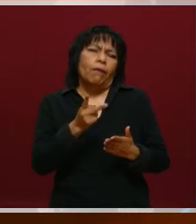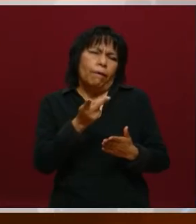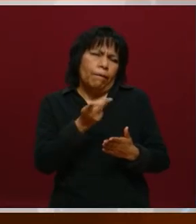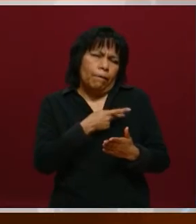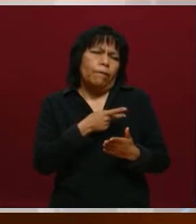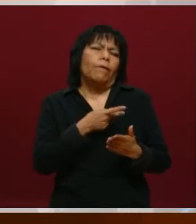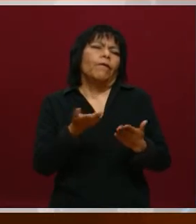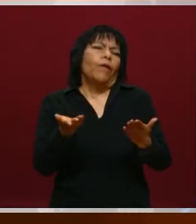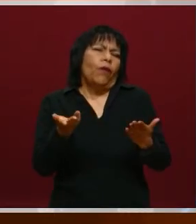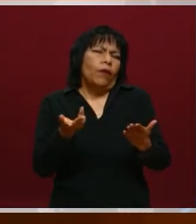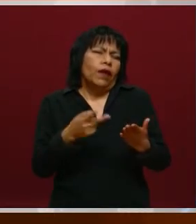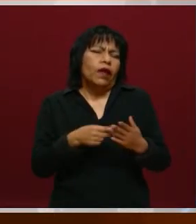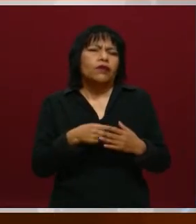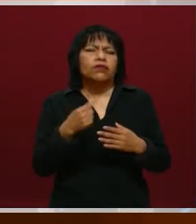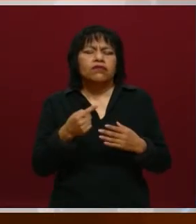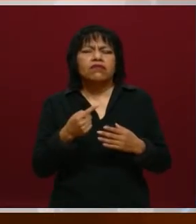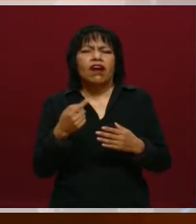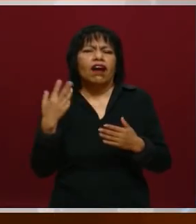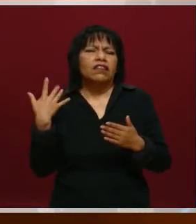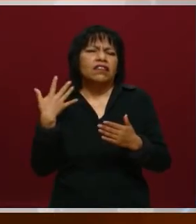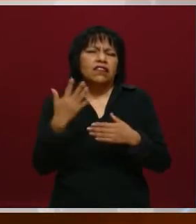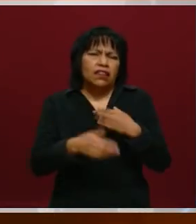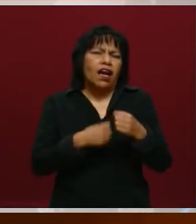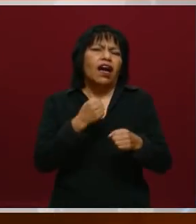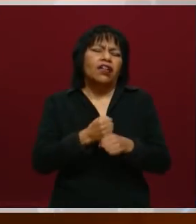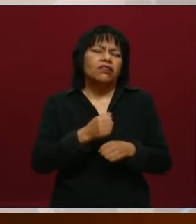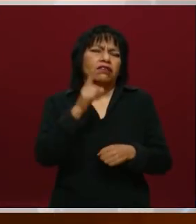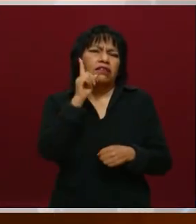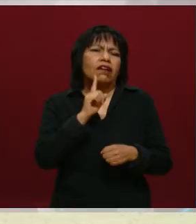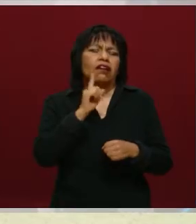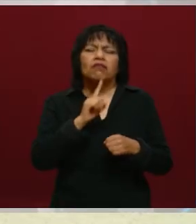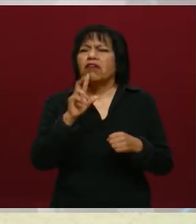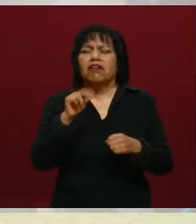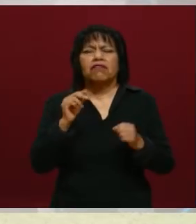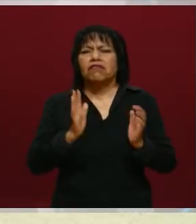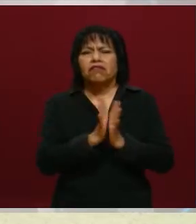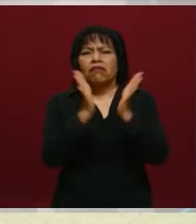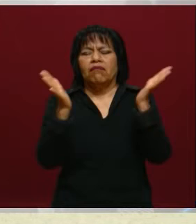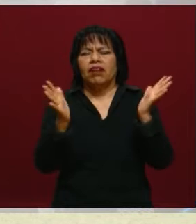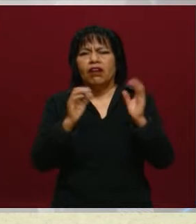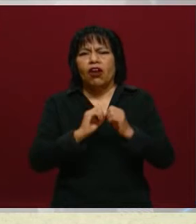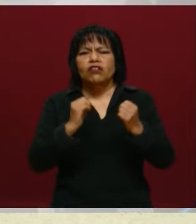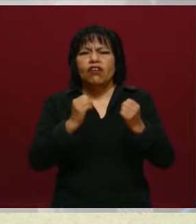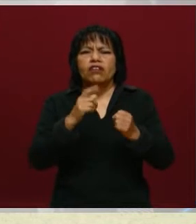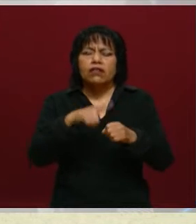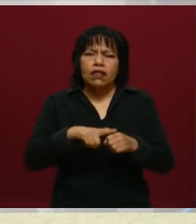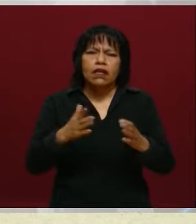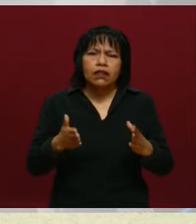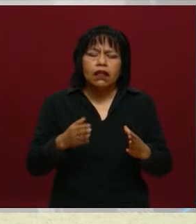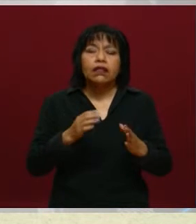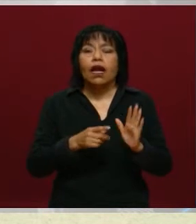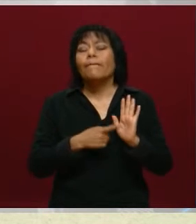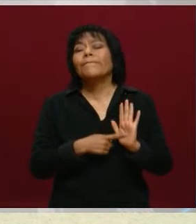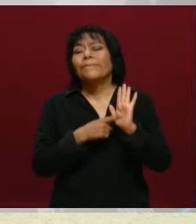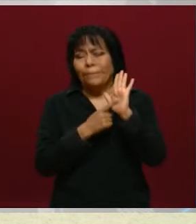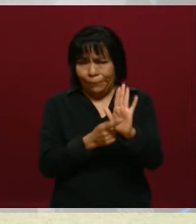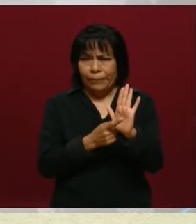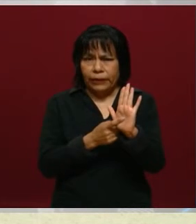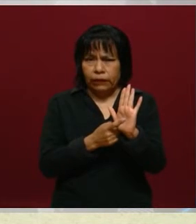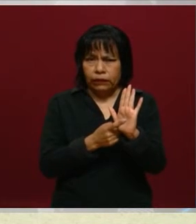época en la que la mujer no tenía en esos espacios y bueno se trata de presentar